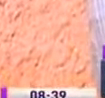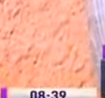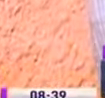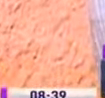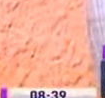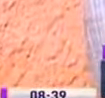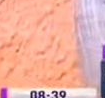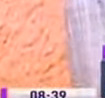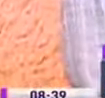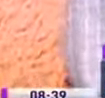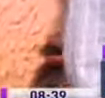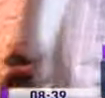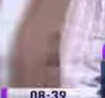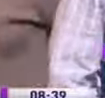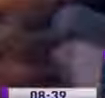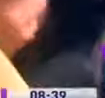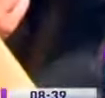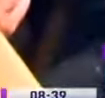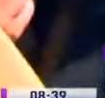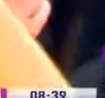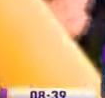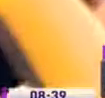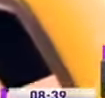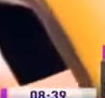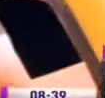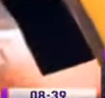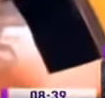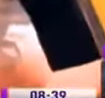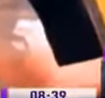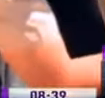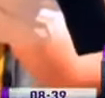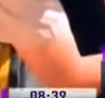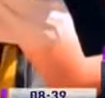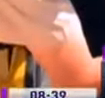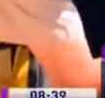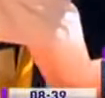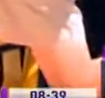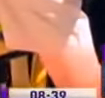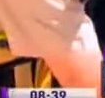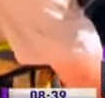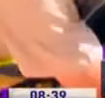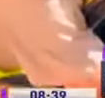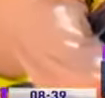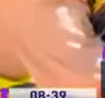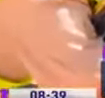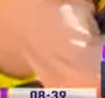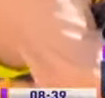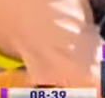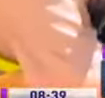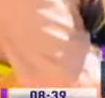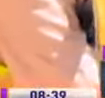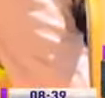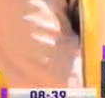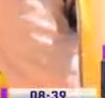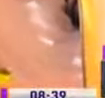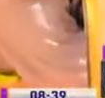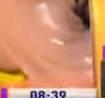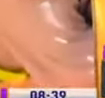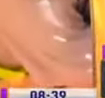Sí. Le bajaron la máquina. Aún no todavía. ¿He parado? Sí. Echaba las